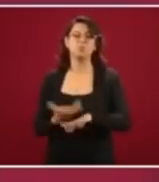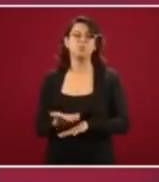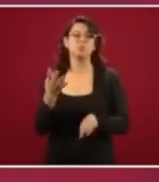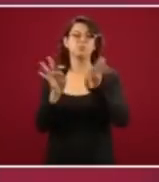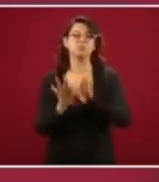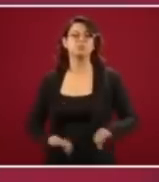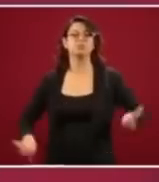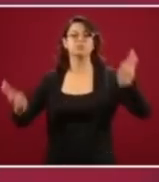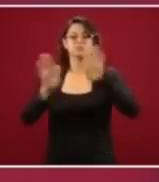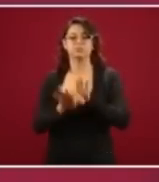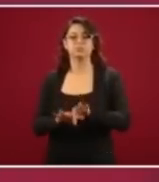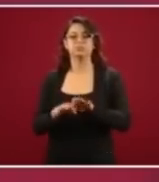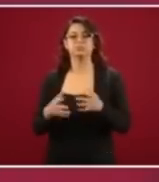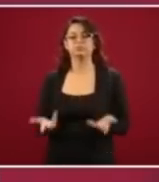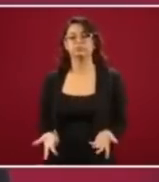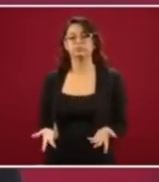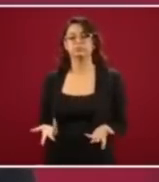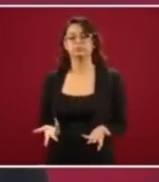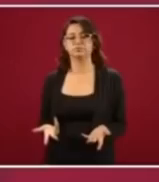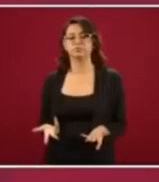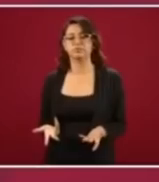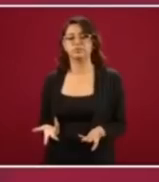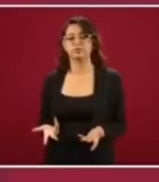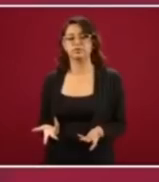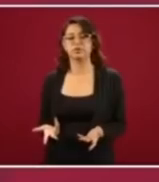fundamental. La izquierda cometió